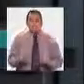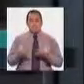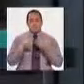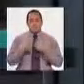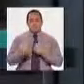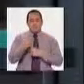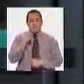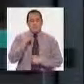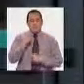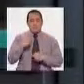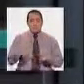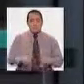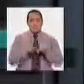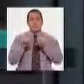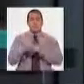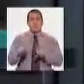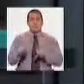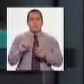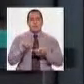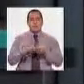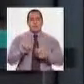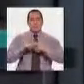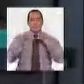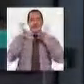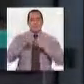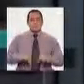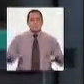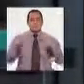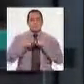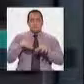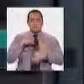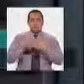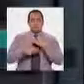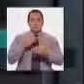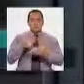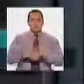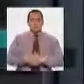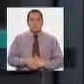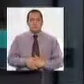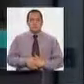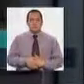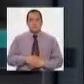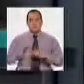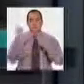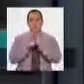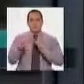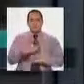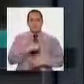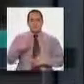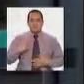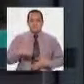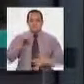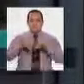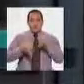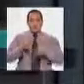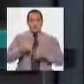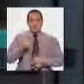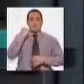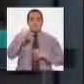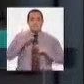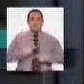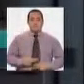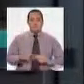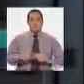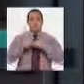y rigurosa de tratar un tema de tal trascendencia. El ministro de Justicia y Derechos Humanos,